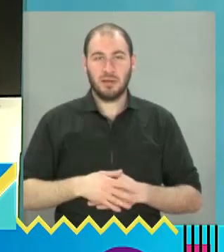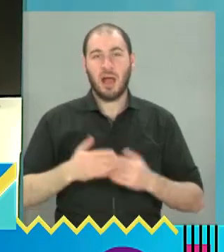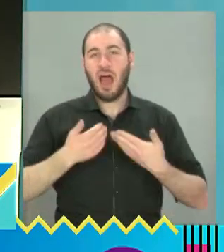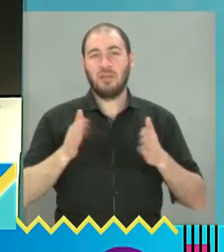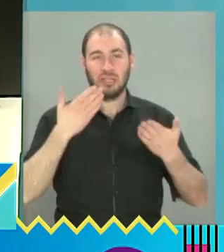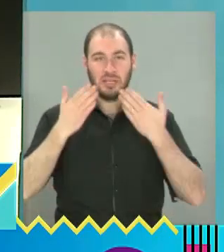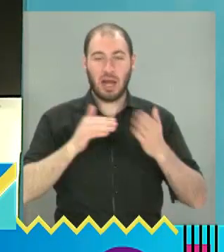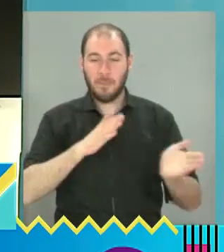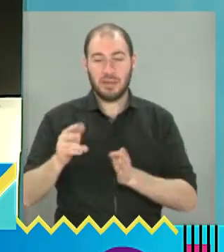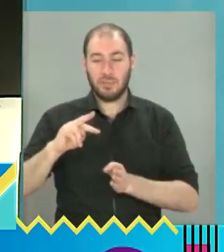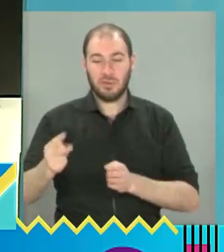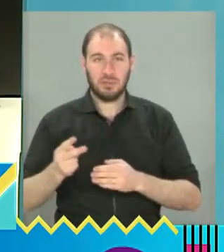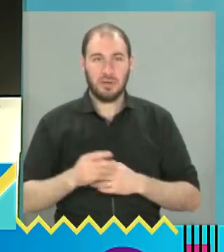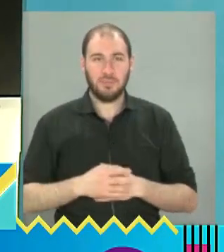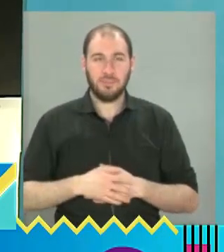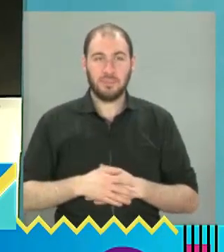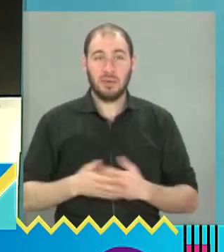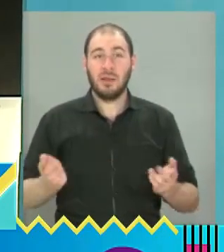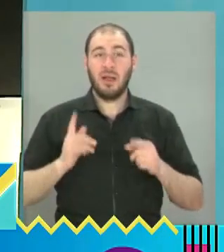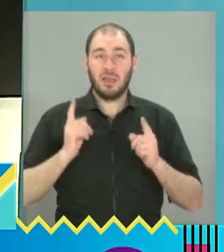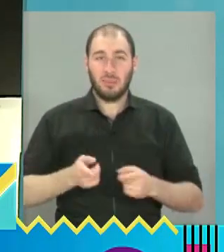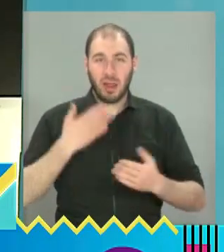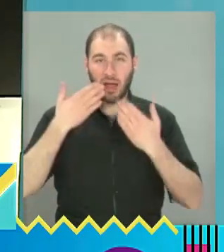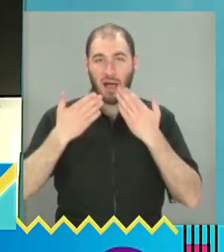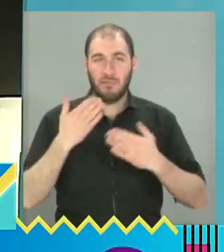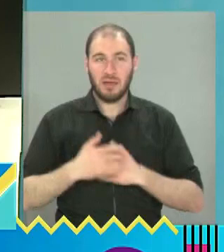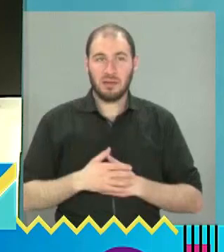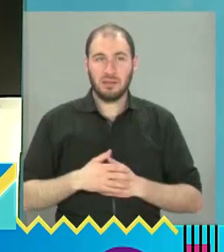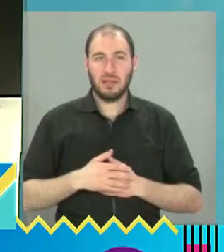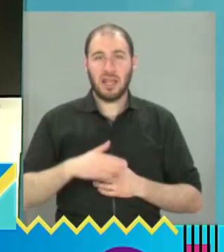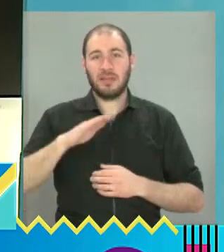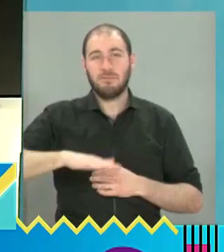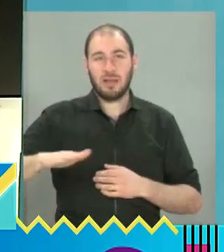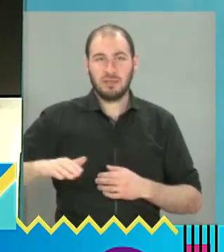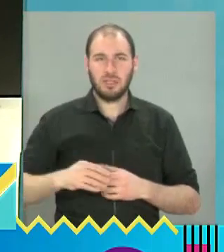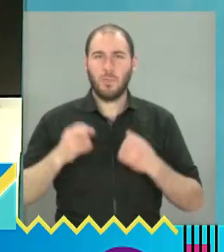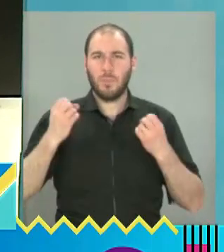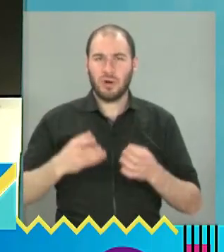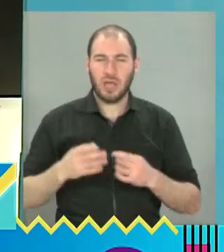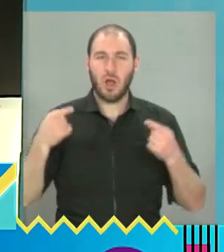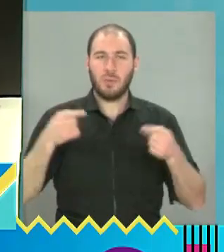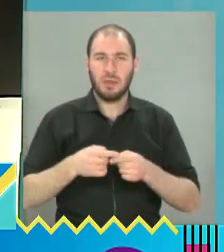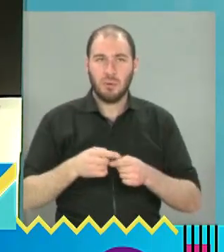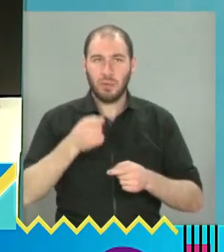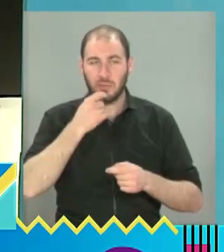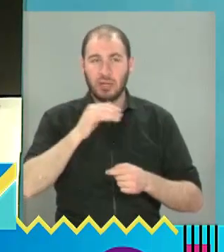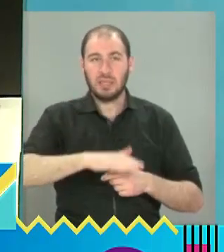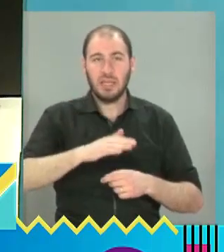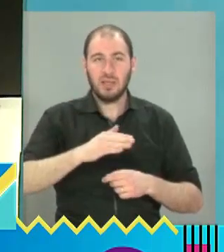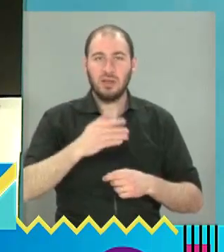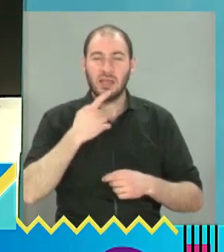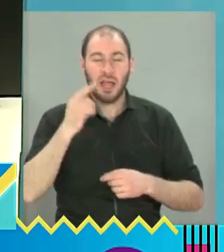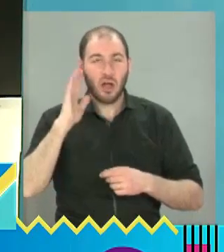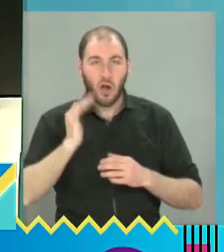a la charla para el próximo bloque. Y bueno, también empezar a hablar de esto de las infancias y por qué se busca, en vez de hablar de niño,